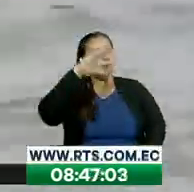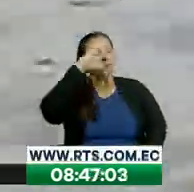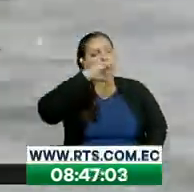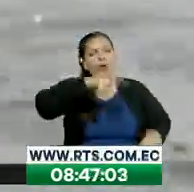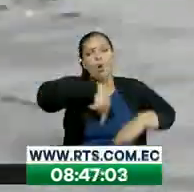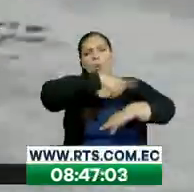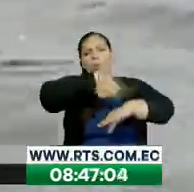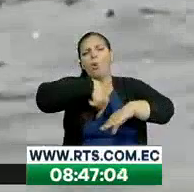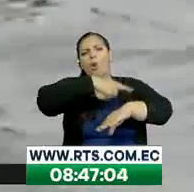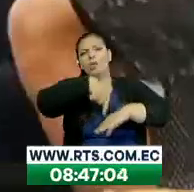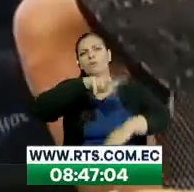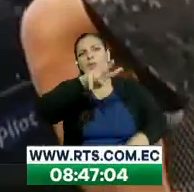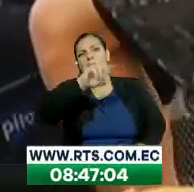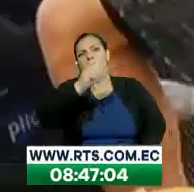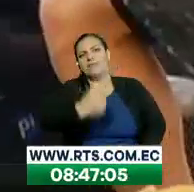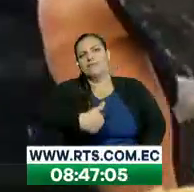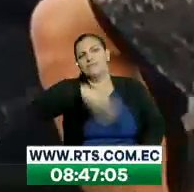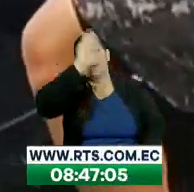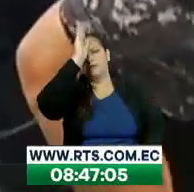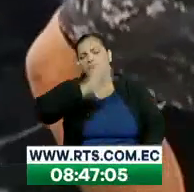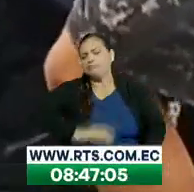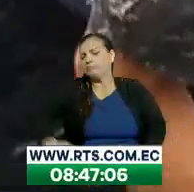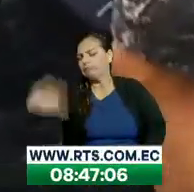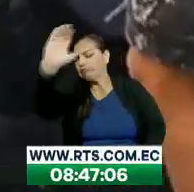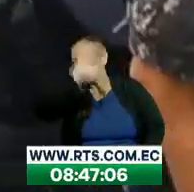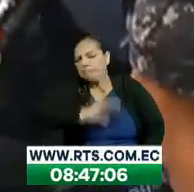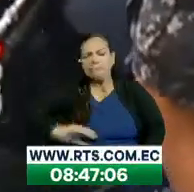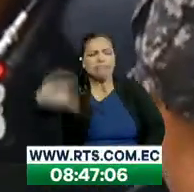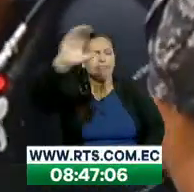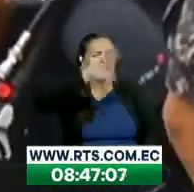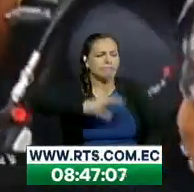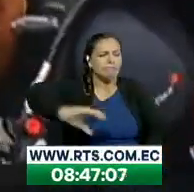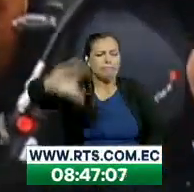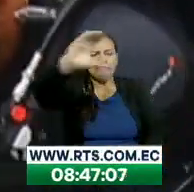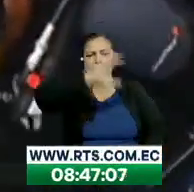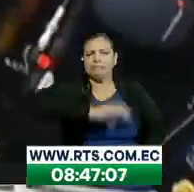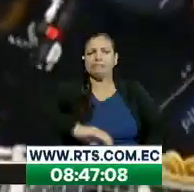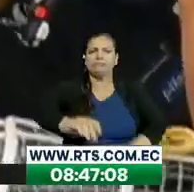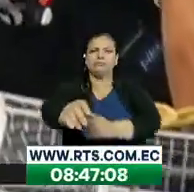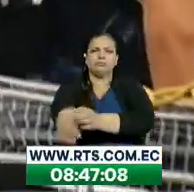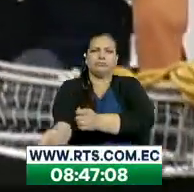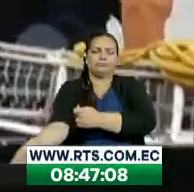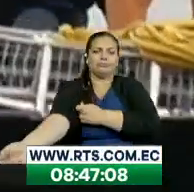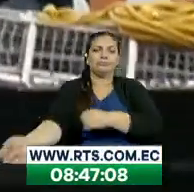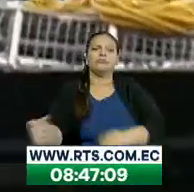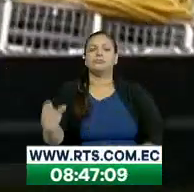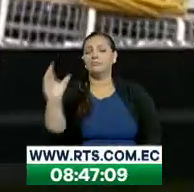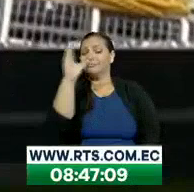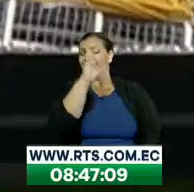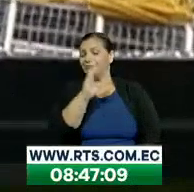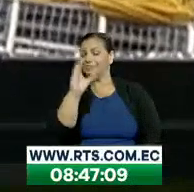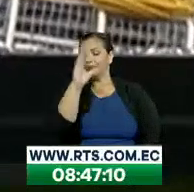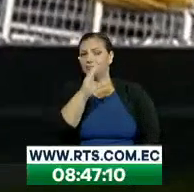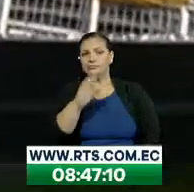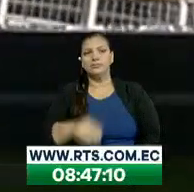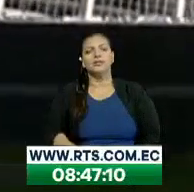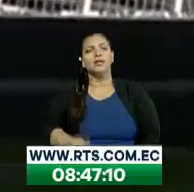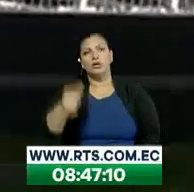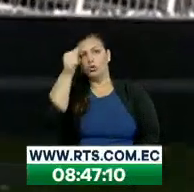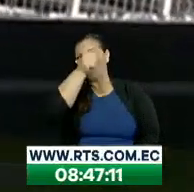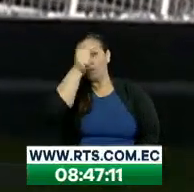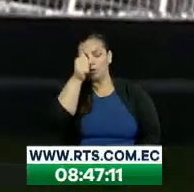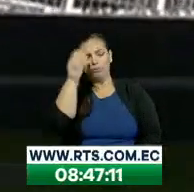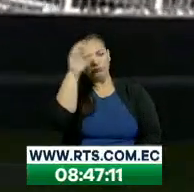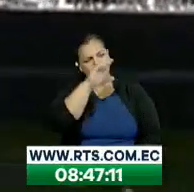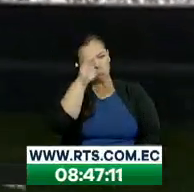Cuerpo de Bomberos de Guayaquil localizaron el cadáver a pocos metros donde se ahogó, cerca de las 13 horas de este